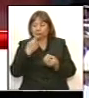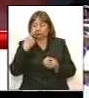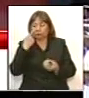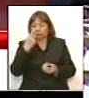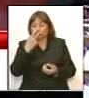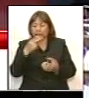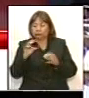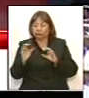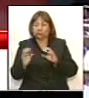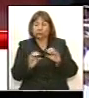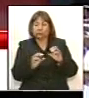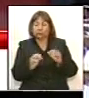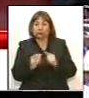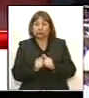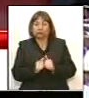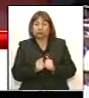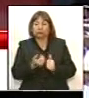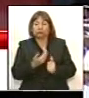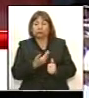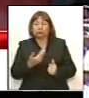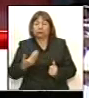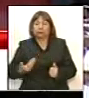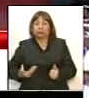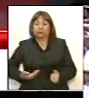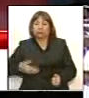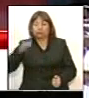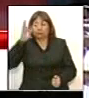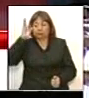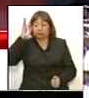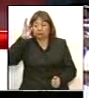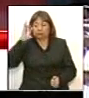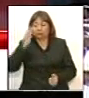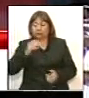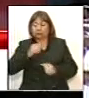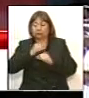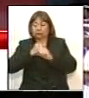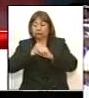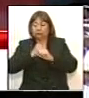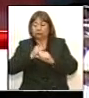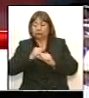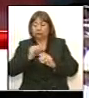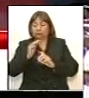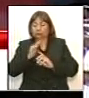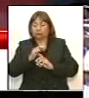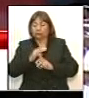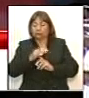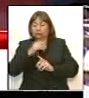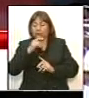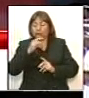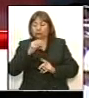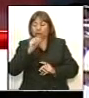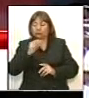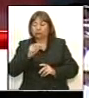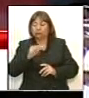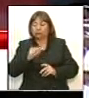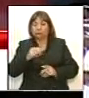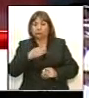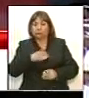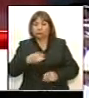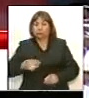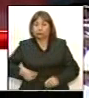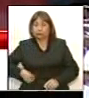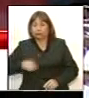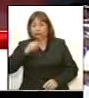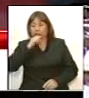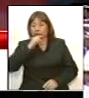las acciones que hizo el gobierno de Fujimori en aquel momento por la defensa de la mujer, si me permite para terminar, porque hizo un Ministerio de la Mujer.